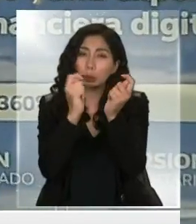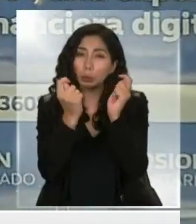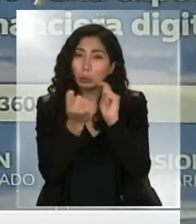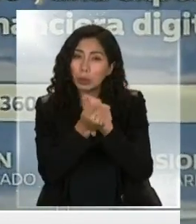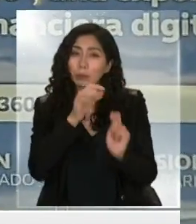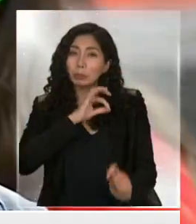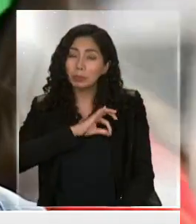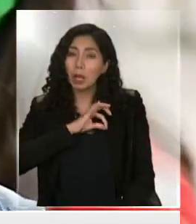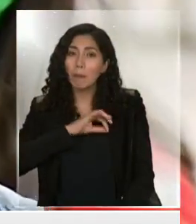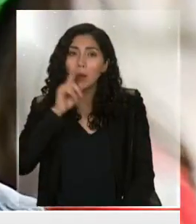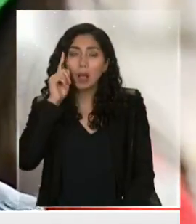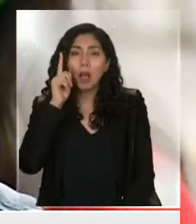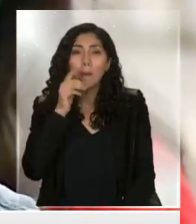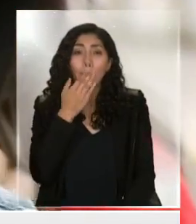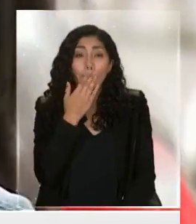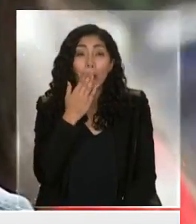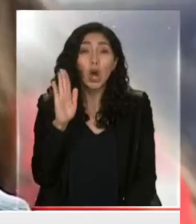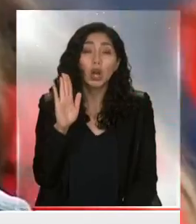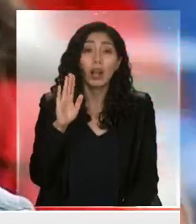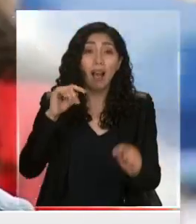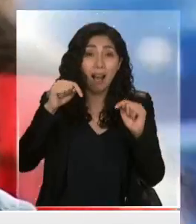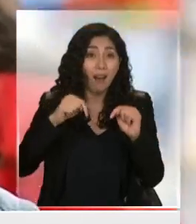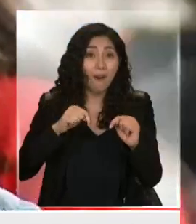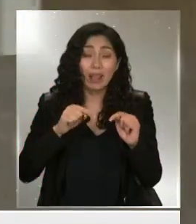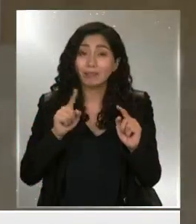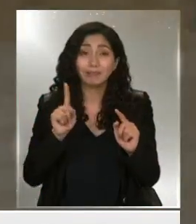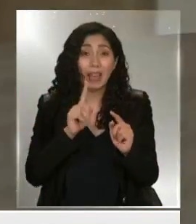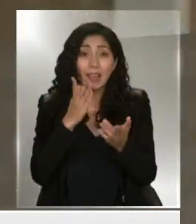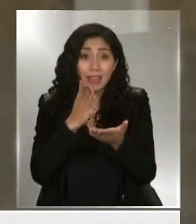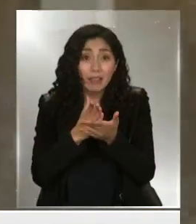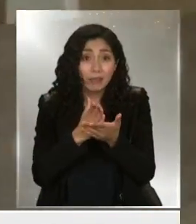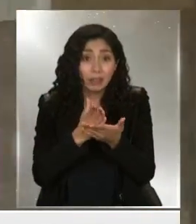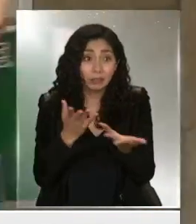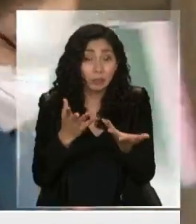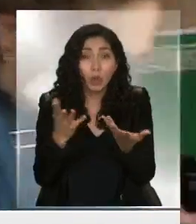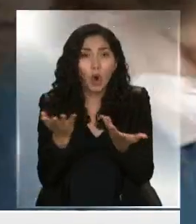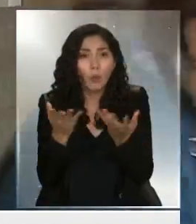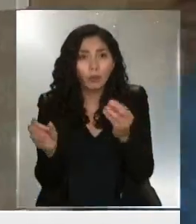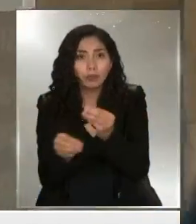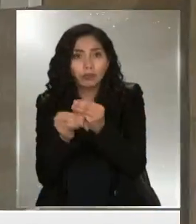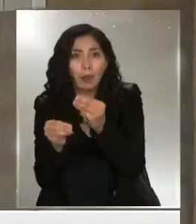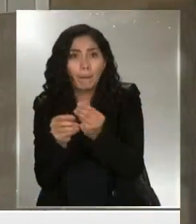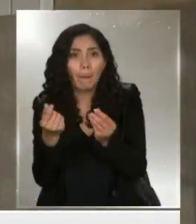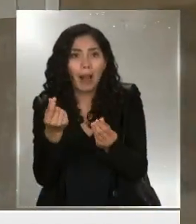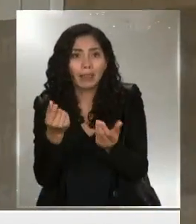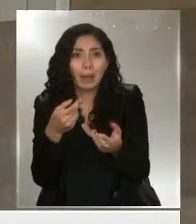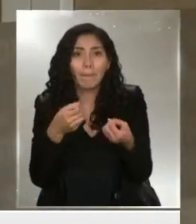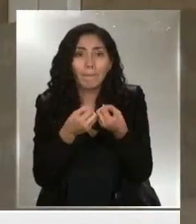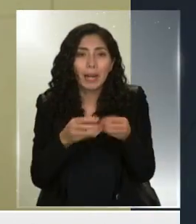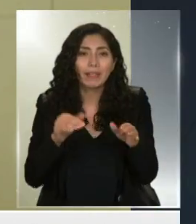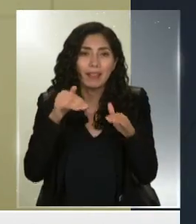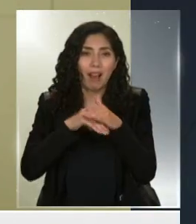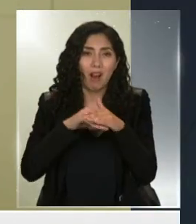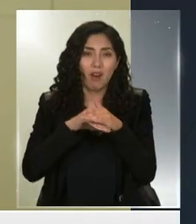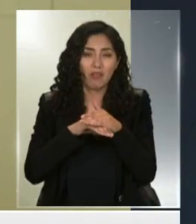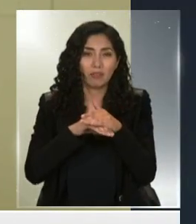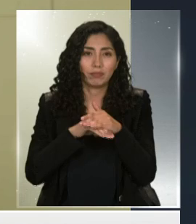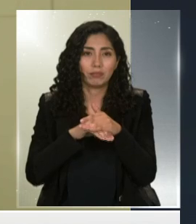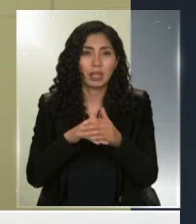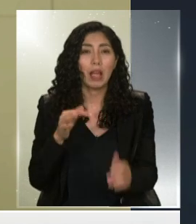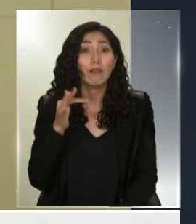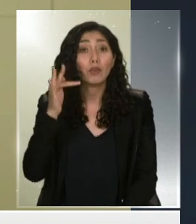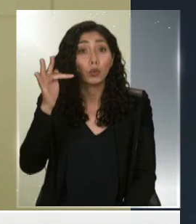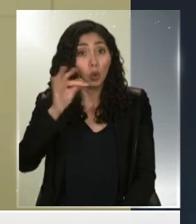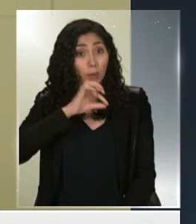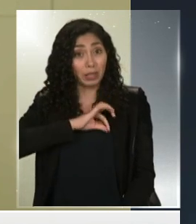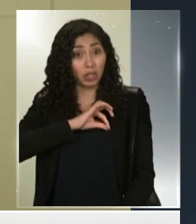las pensiones, en este caso tendría que compensar la pérdida de ahorros. Que las pensiones se verán reducidas en el futuro,